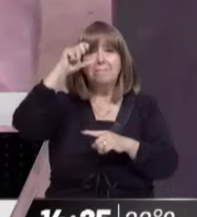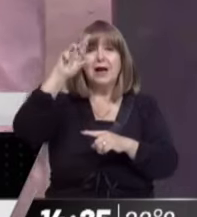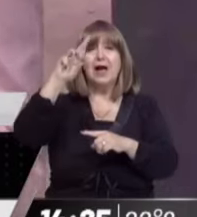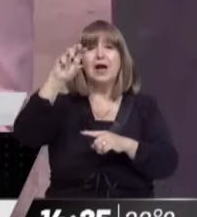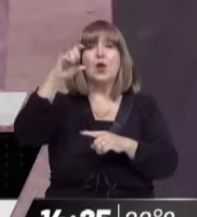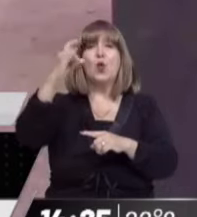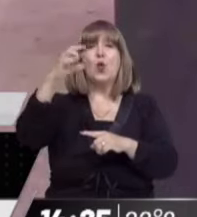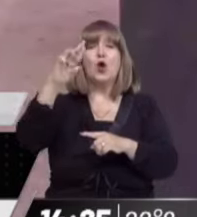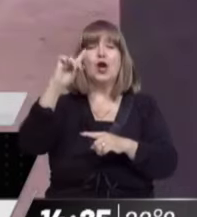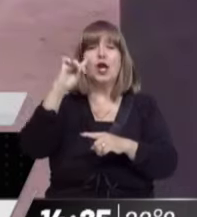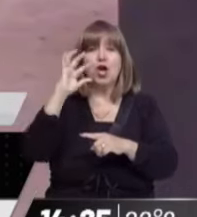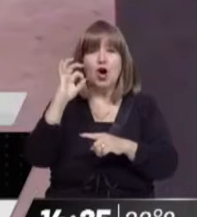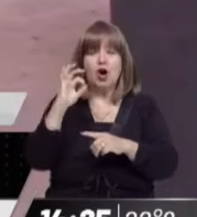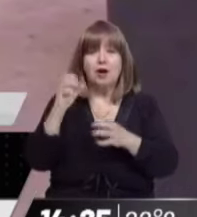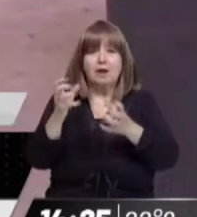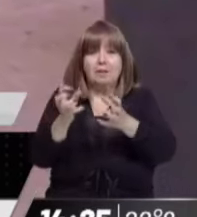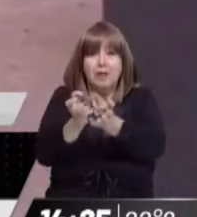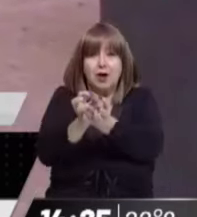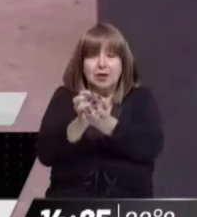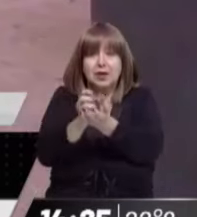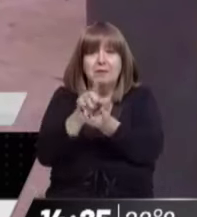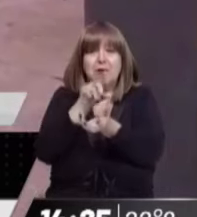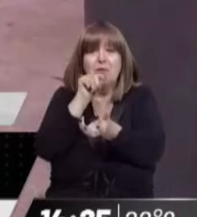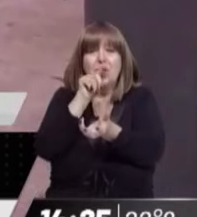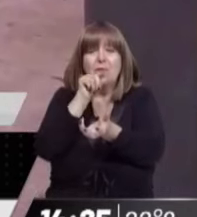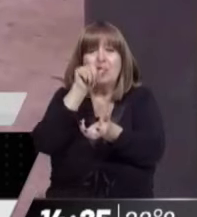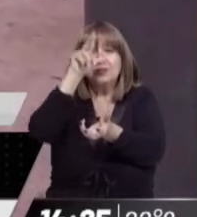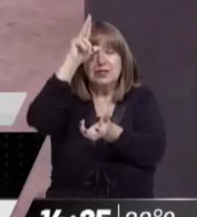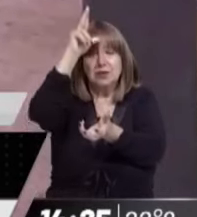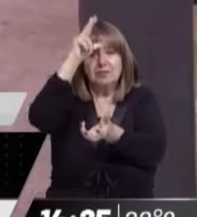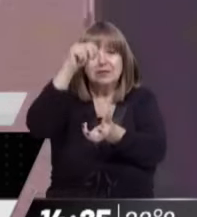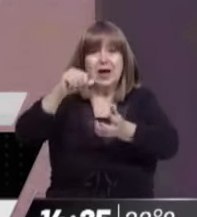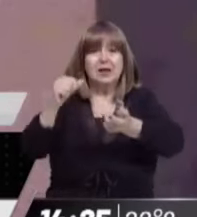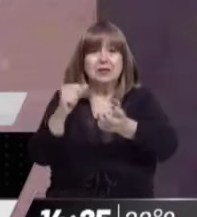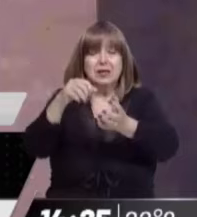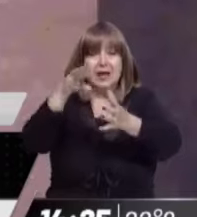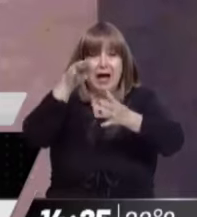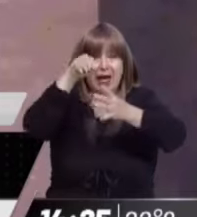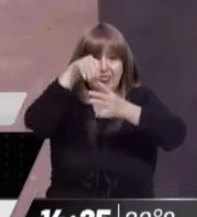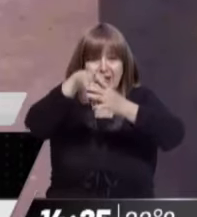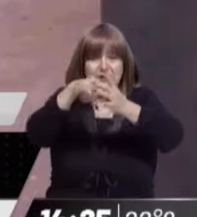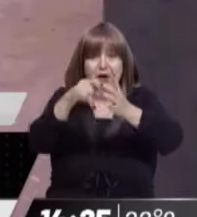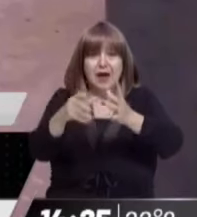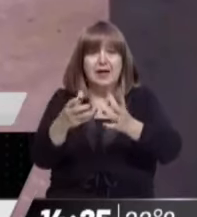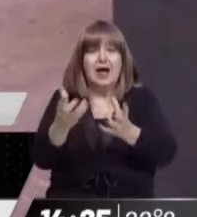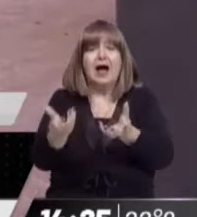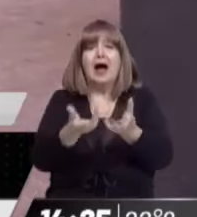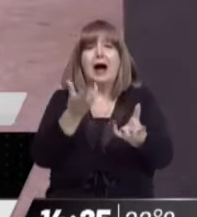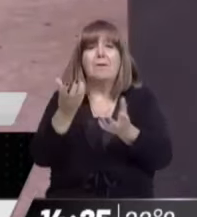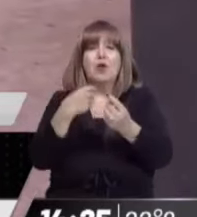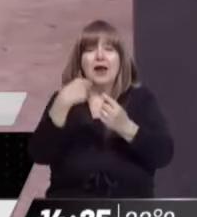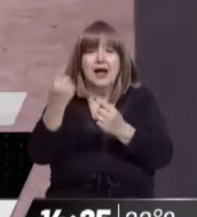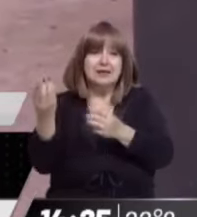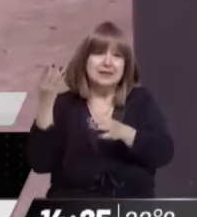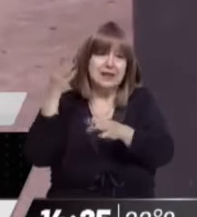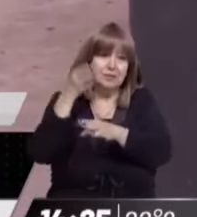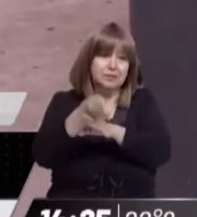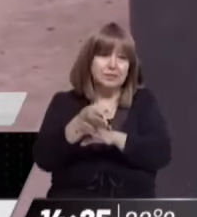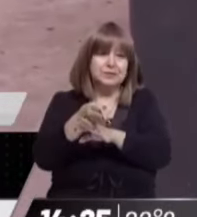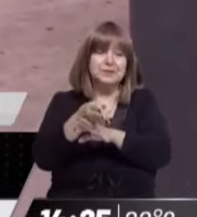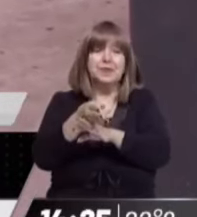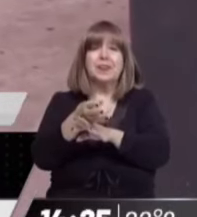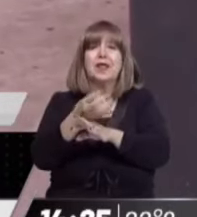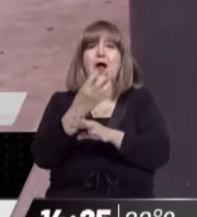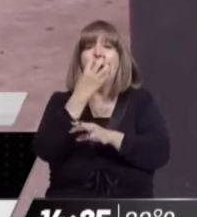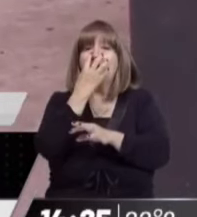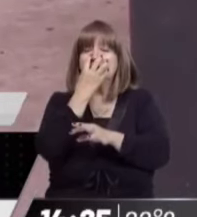que se produce al quemarse las aves. ¿Qué nos comentan? Que adentro la ambulancia que volvió a ingresar le está